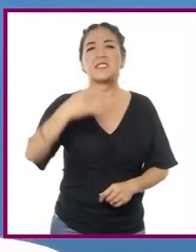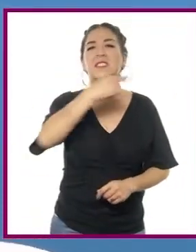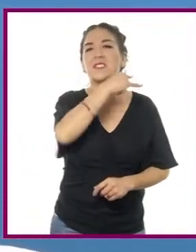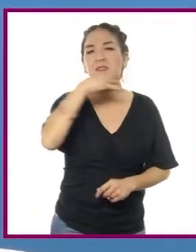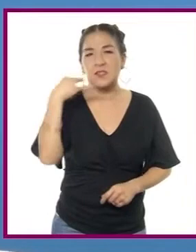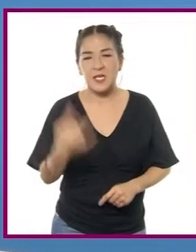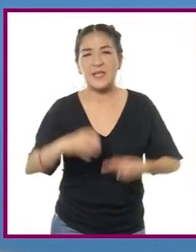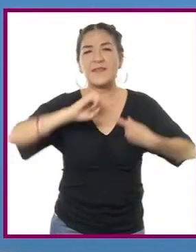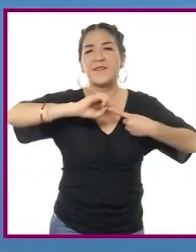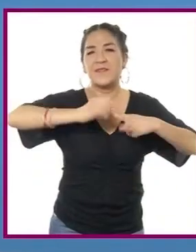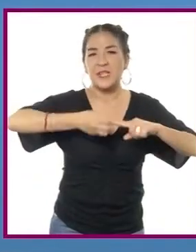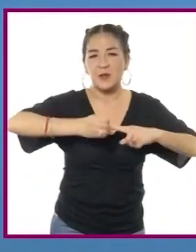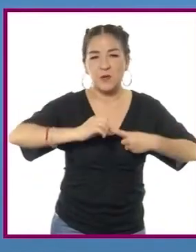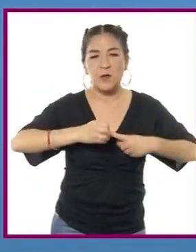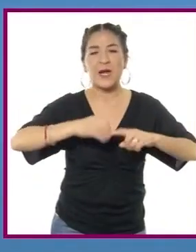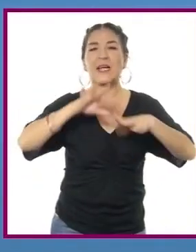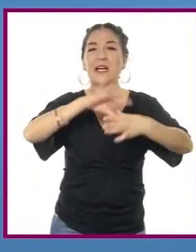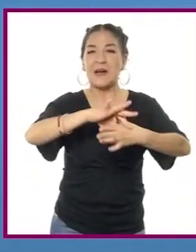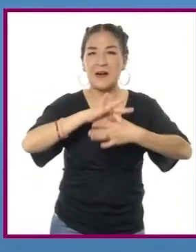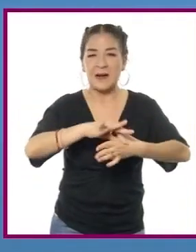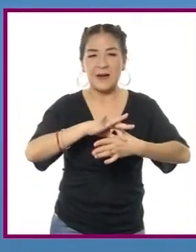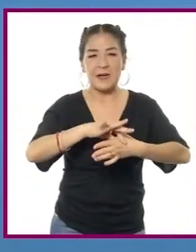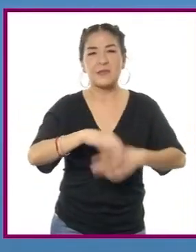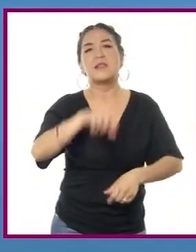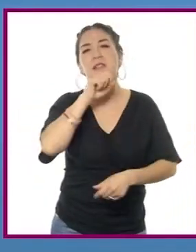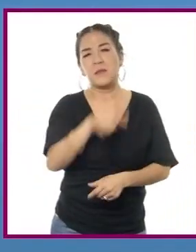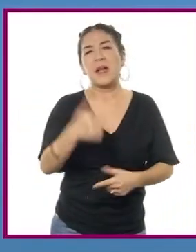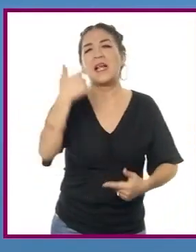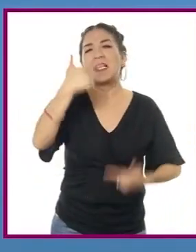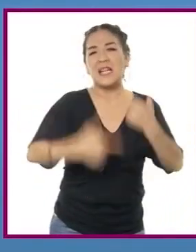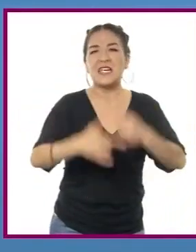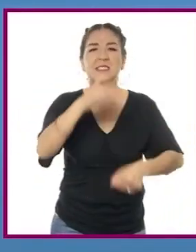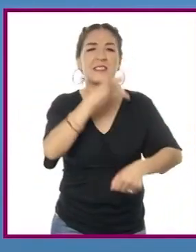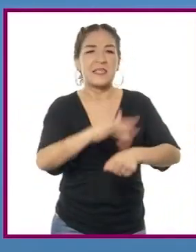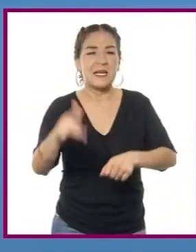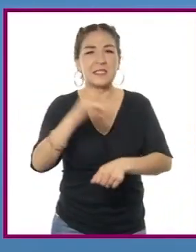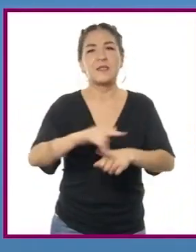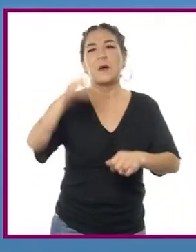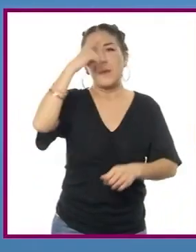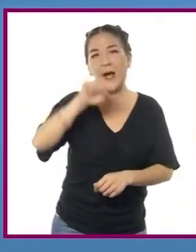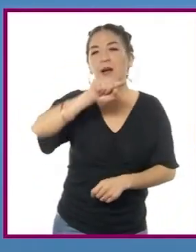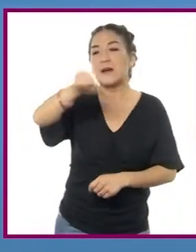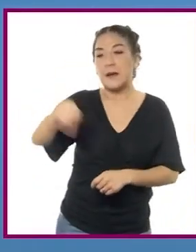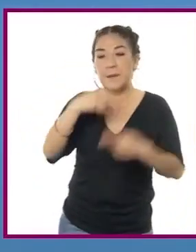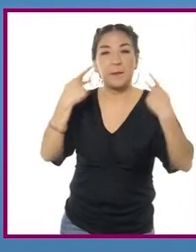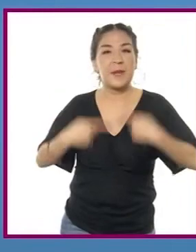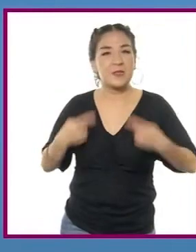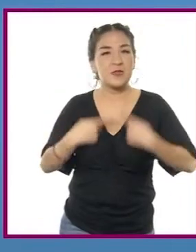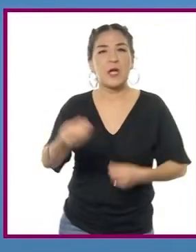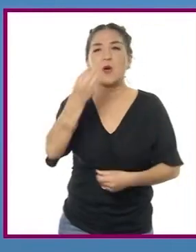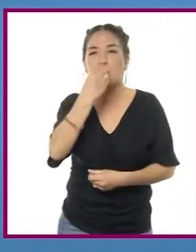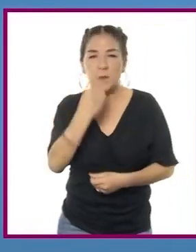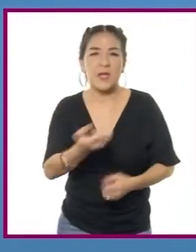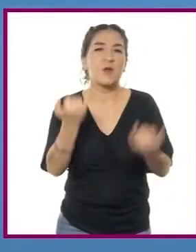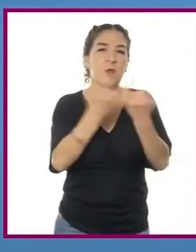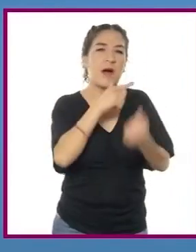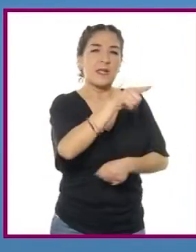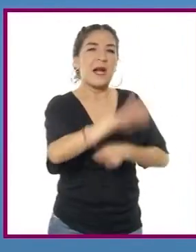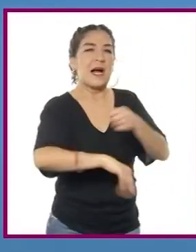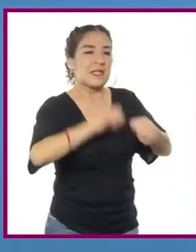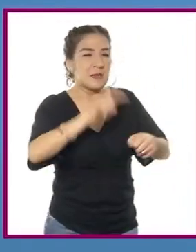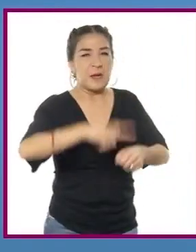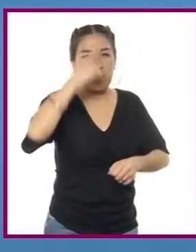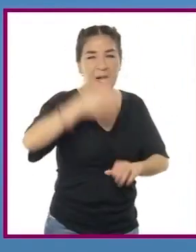chile, frijol, carne y productos lácteos para alimentar a sus trabajadores, animales de tiro y de